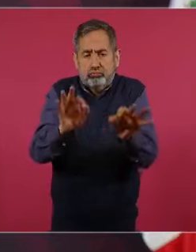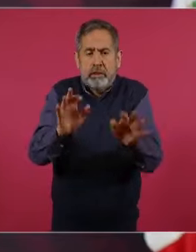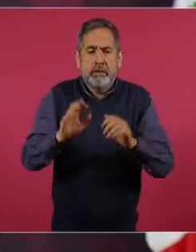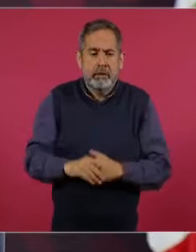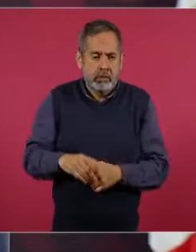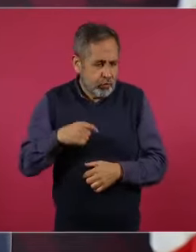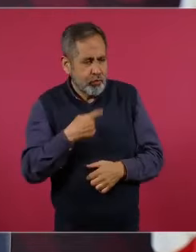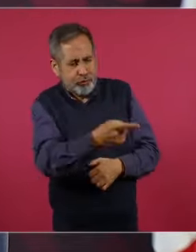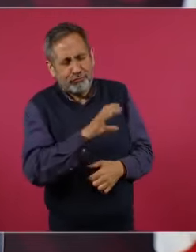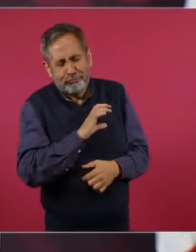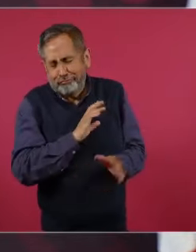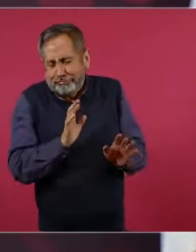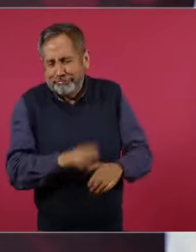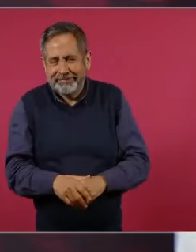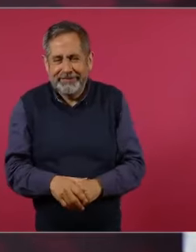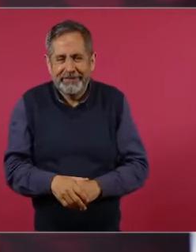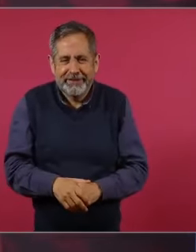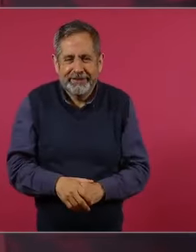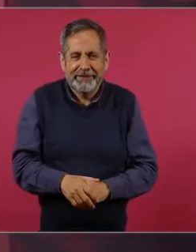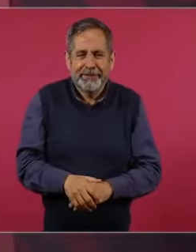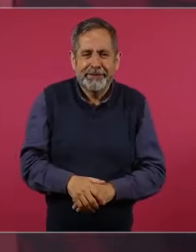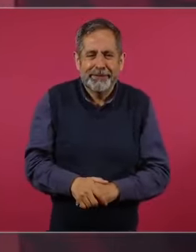Yo sí los quiero, ¿eh?